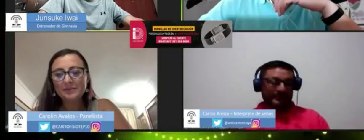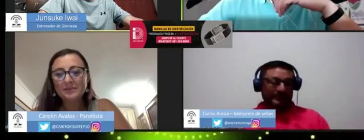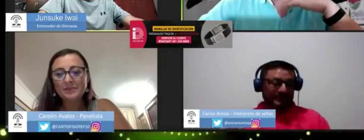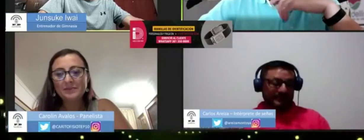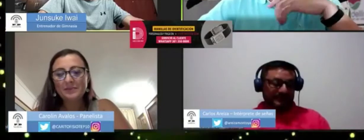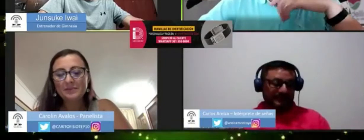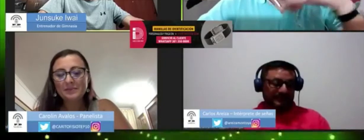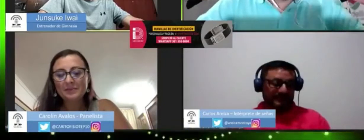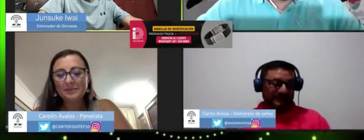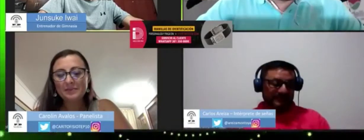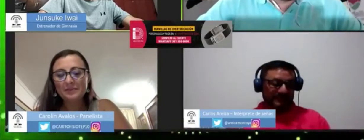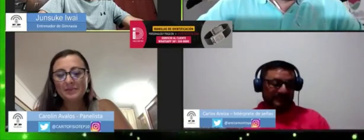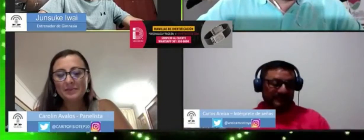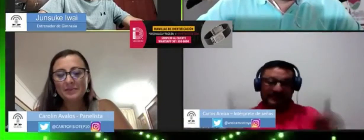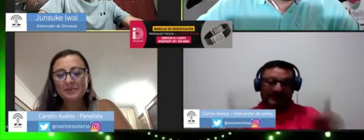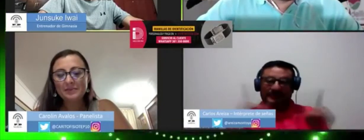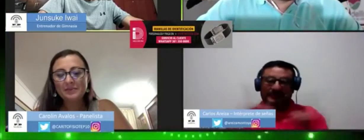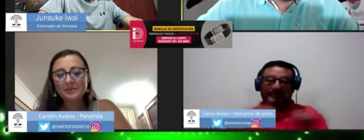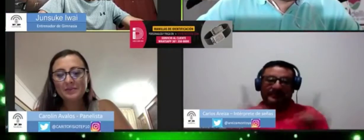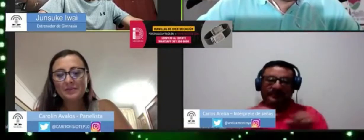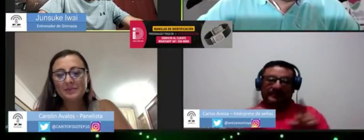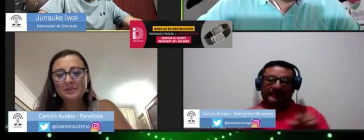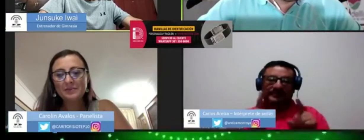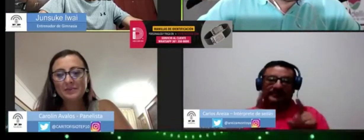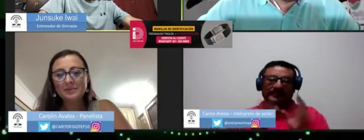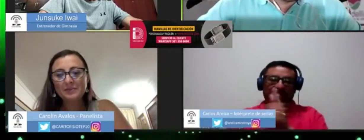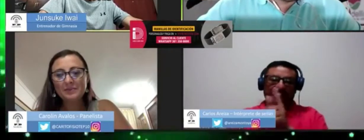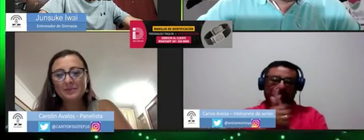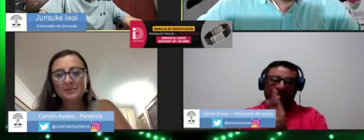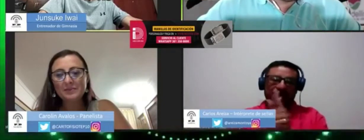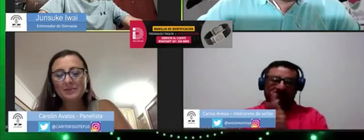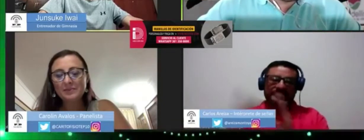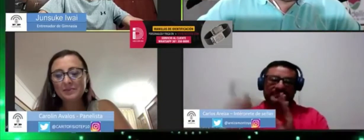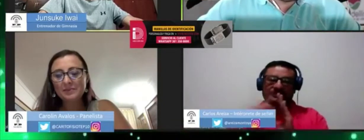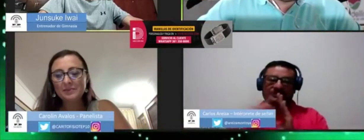no es como talentoso, talentoso, pero